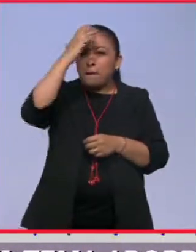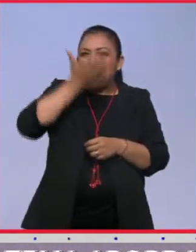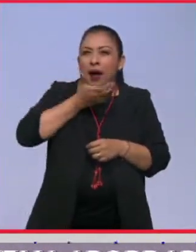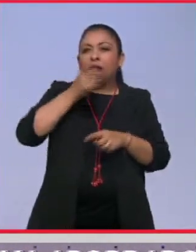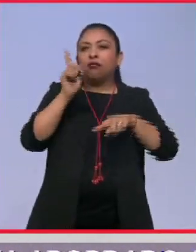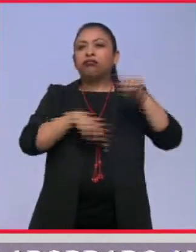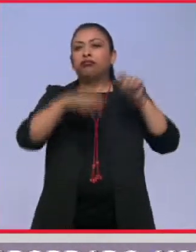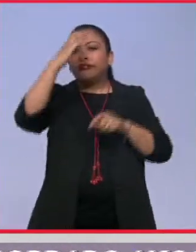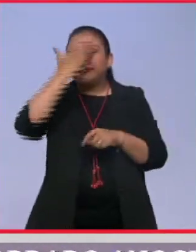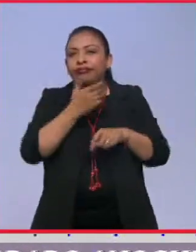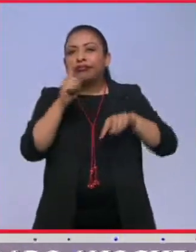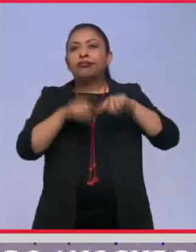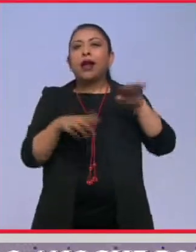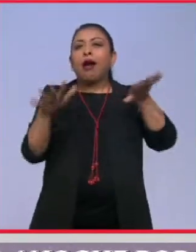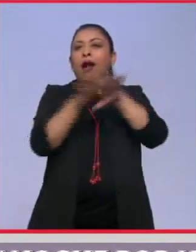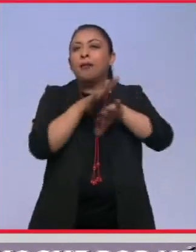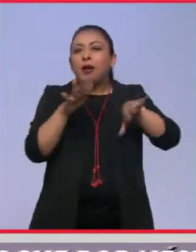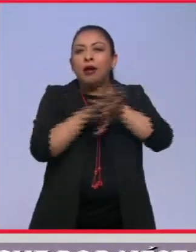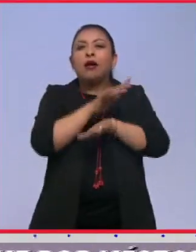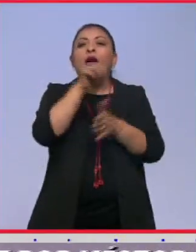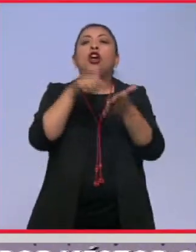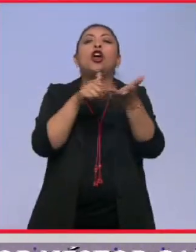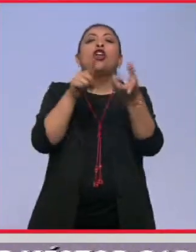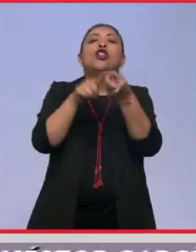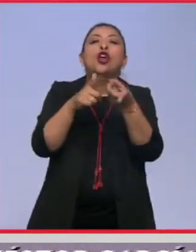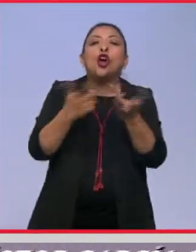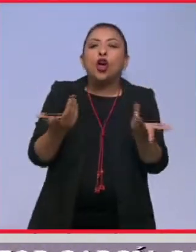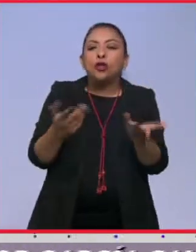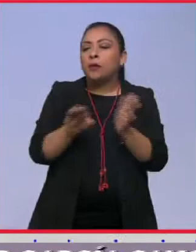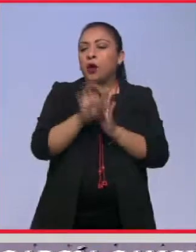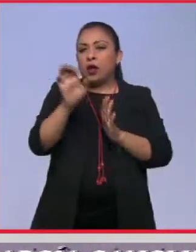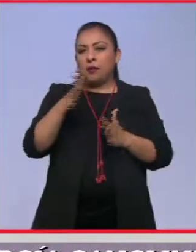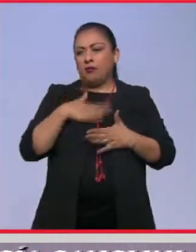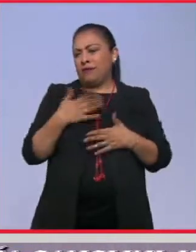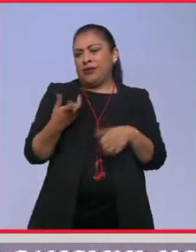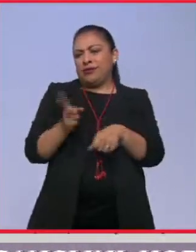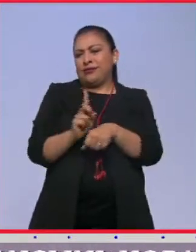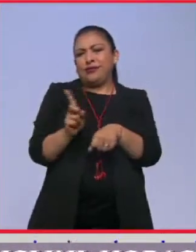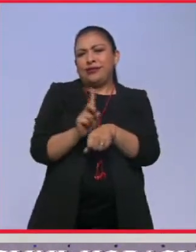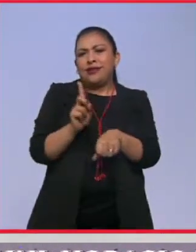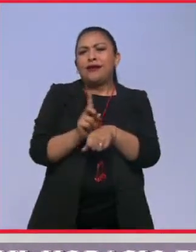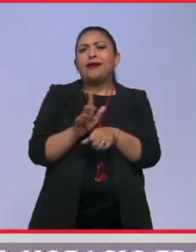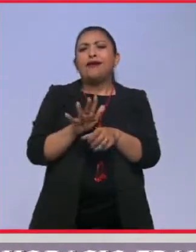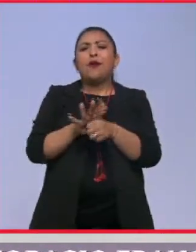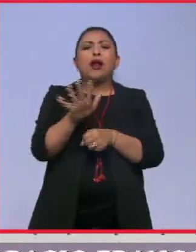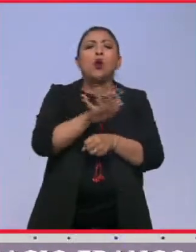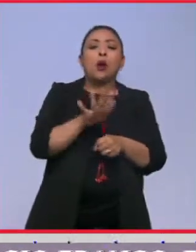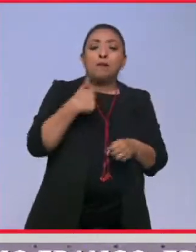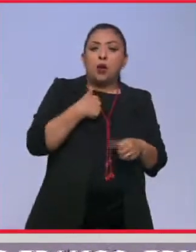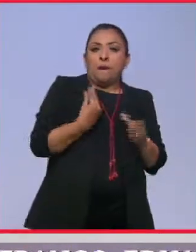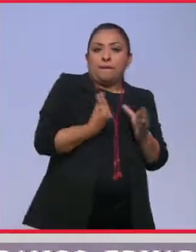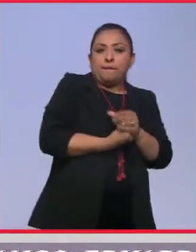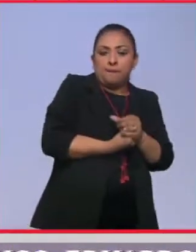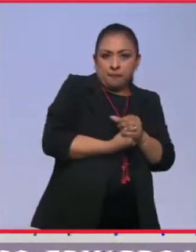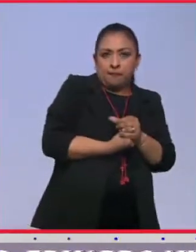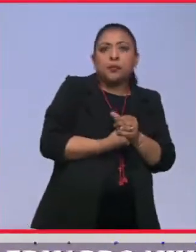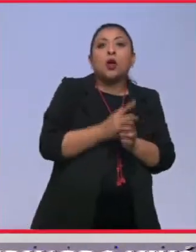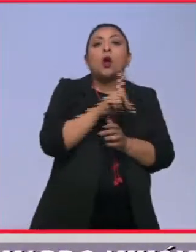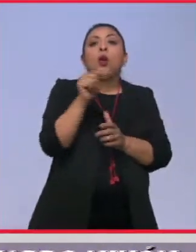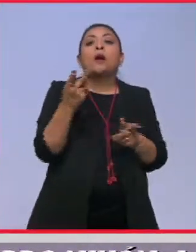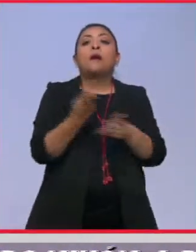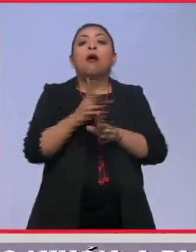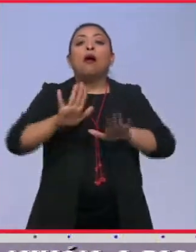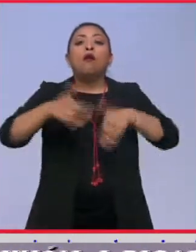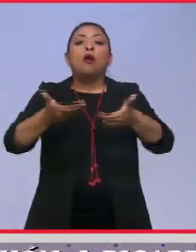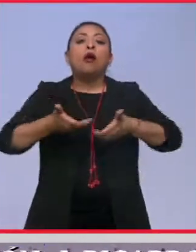¿no? ¿Dónde existen? Por ejemplo, en nuestra cotidianidad, ¿cuál es el espacio privado? ¿Qué sucede cuando salimos